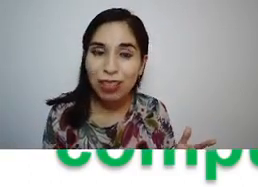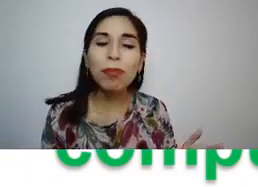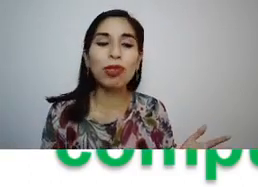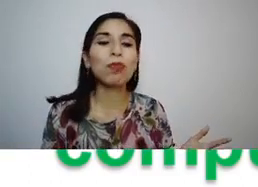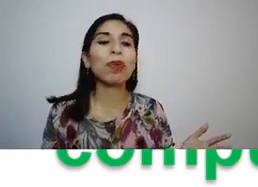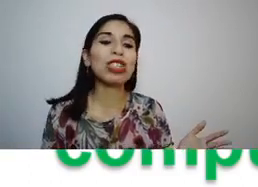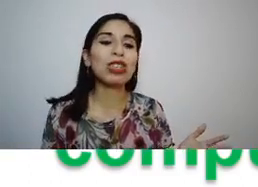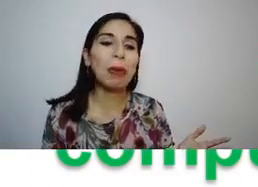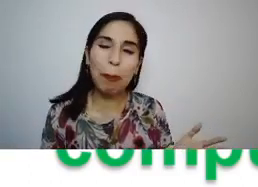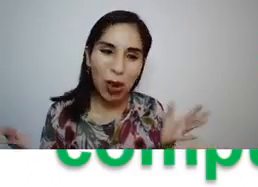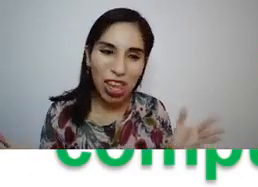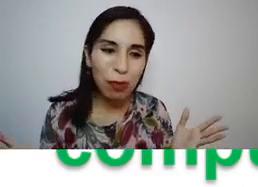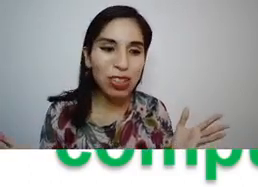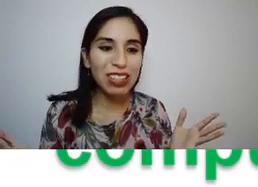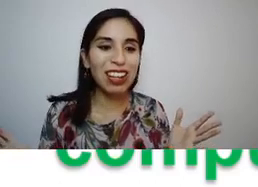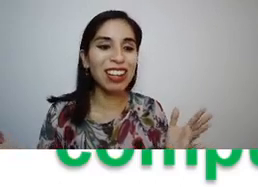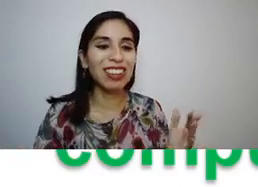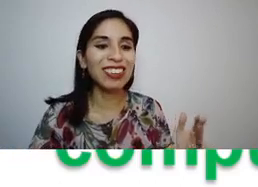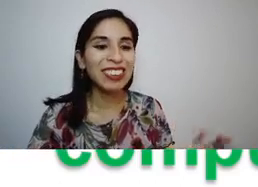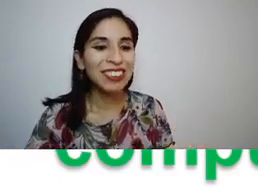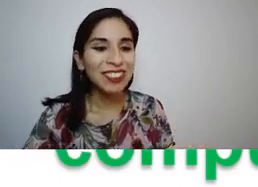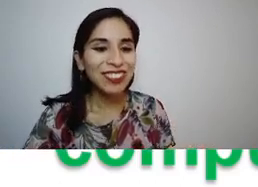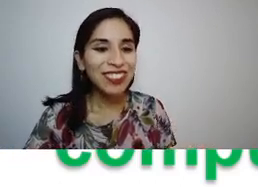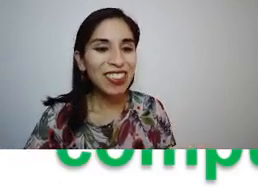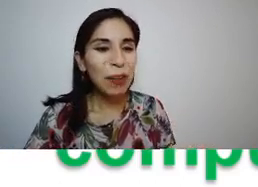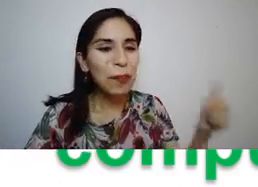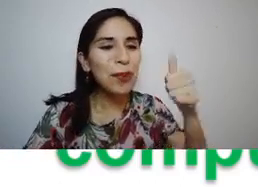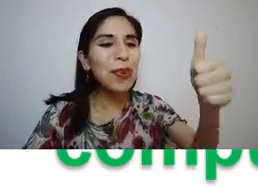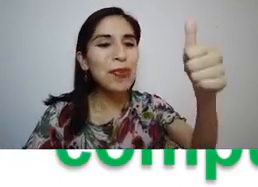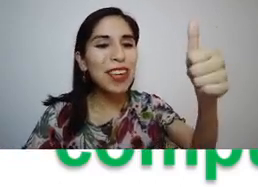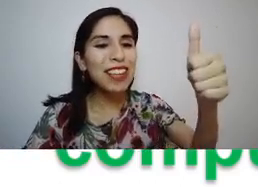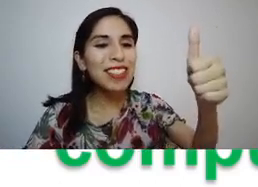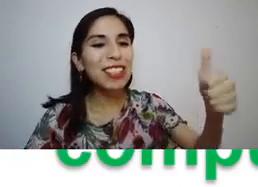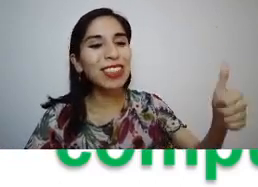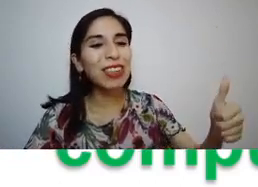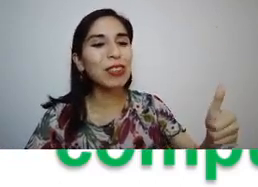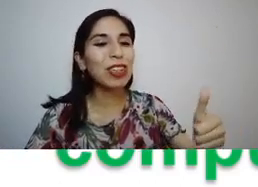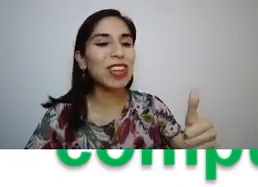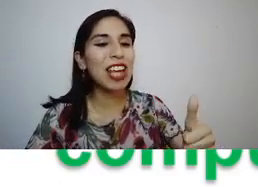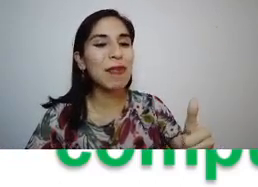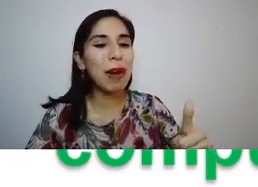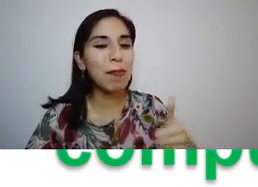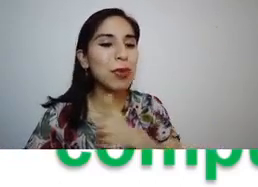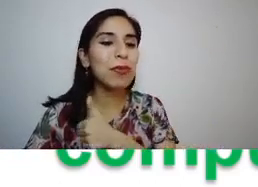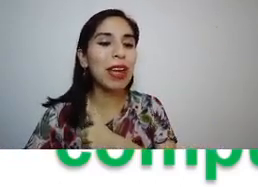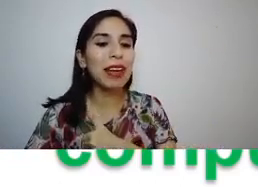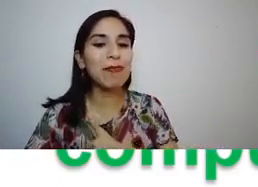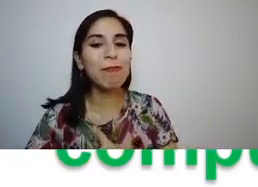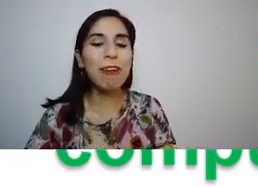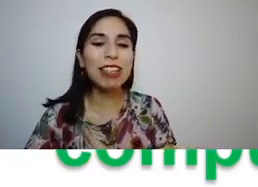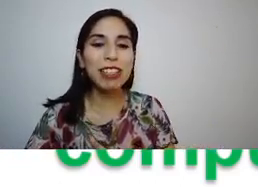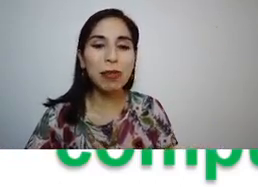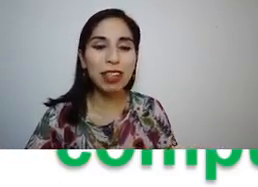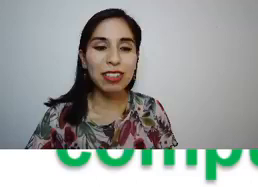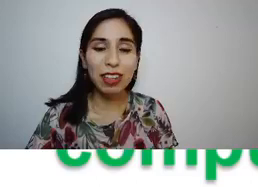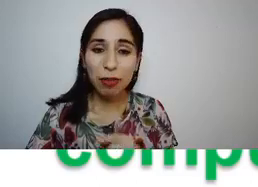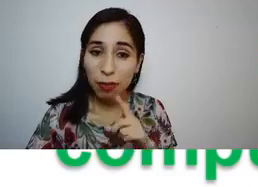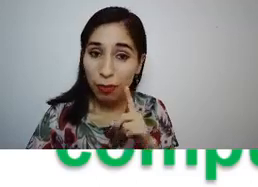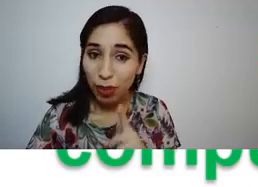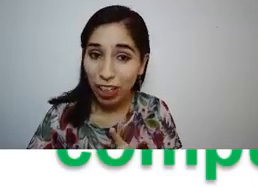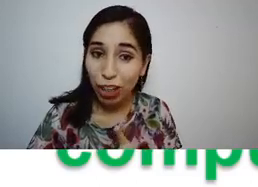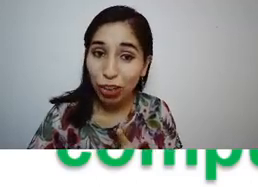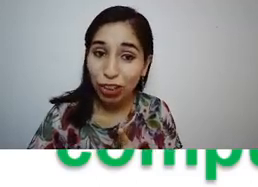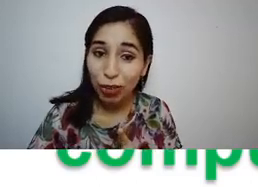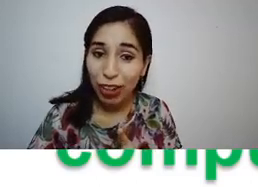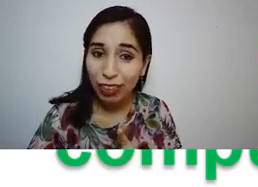señores por supuesto podemos hacerlo muy bien señor teo pero le iba muy bien para ser me dicen